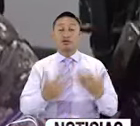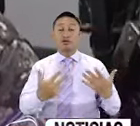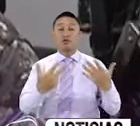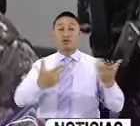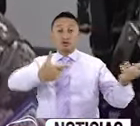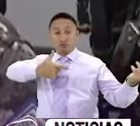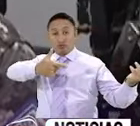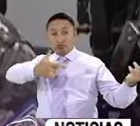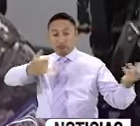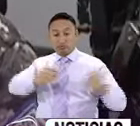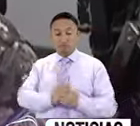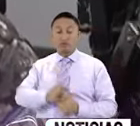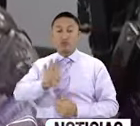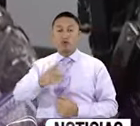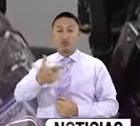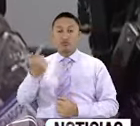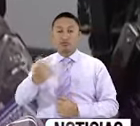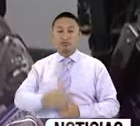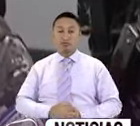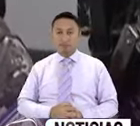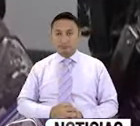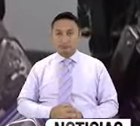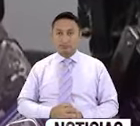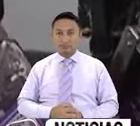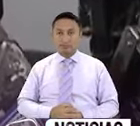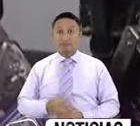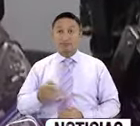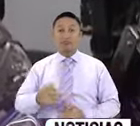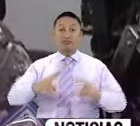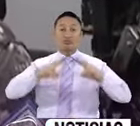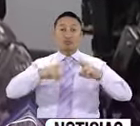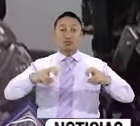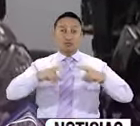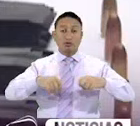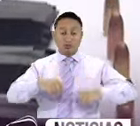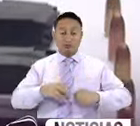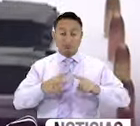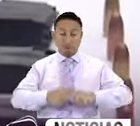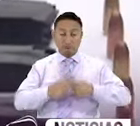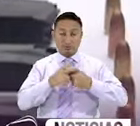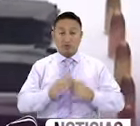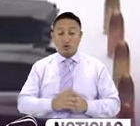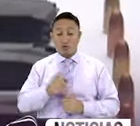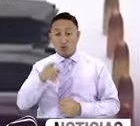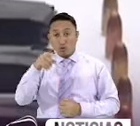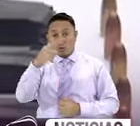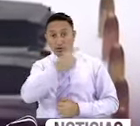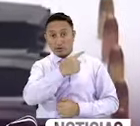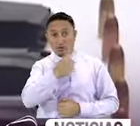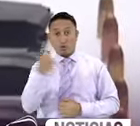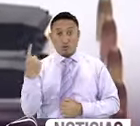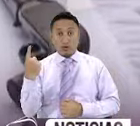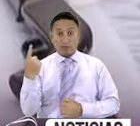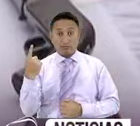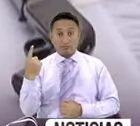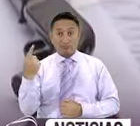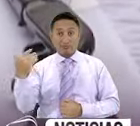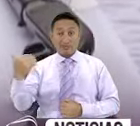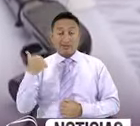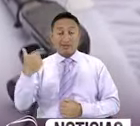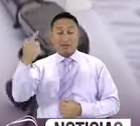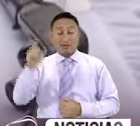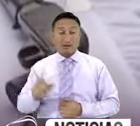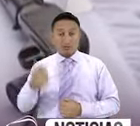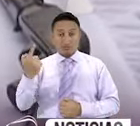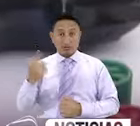4 armas cortas. Dentro de la indagación que se hizo en un inicio, una de las armas que estaba en posición de este delincuente es